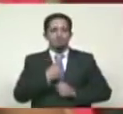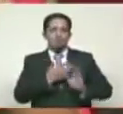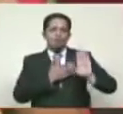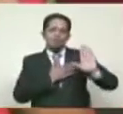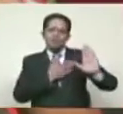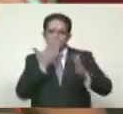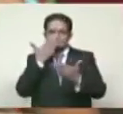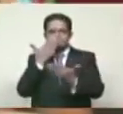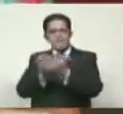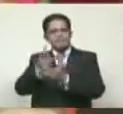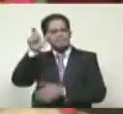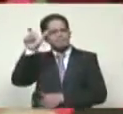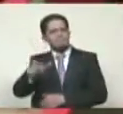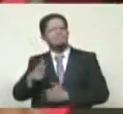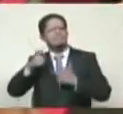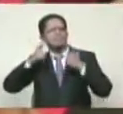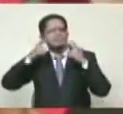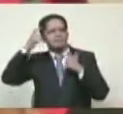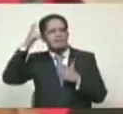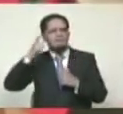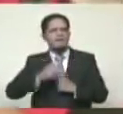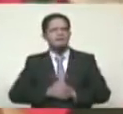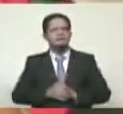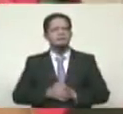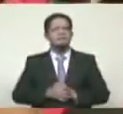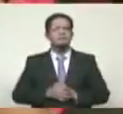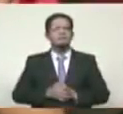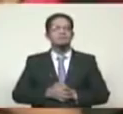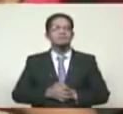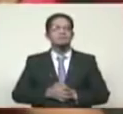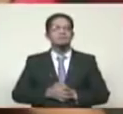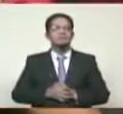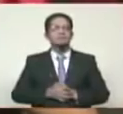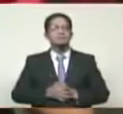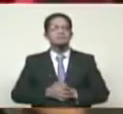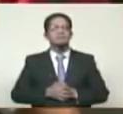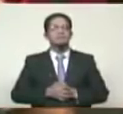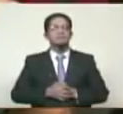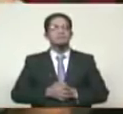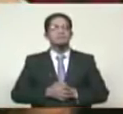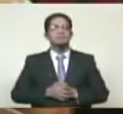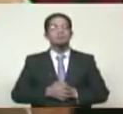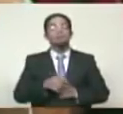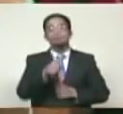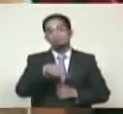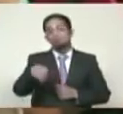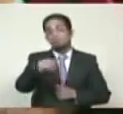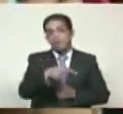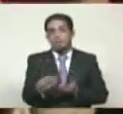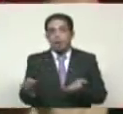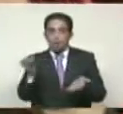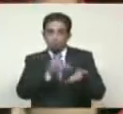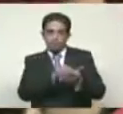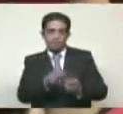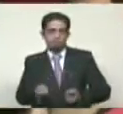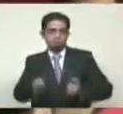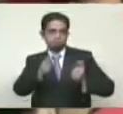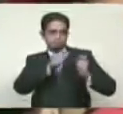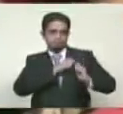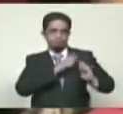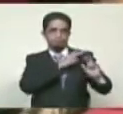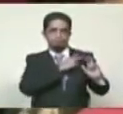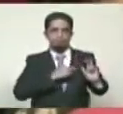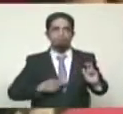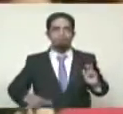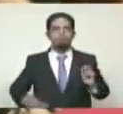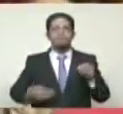comandante Chávez. Para eso me reeligieron ustedes en